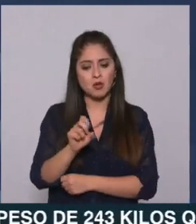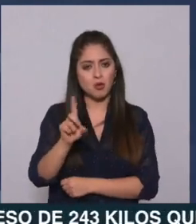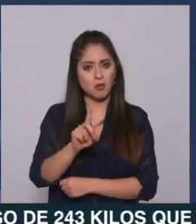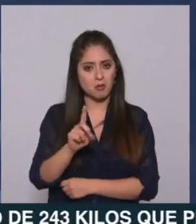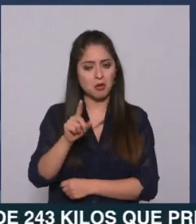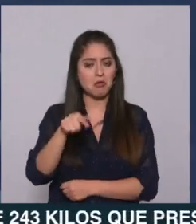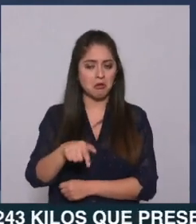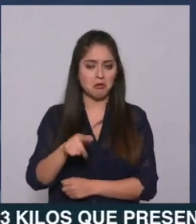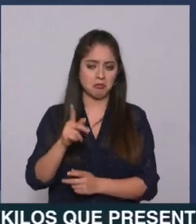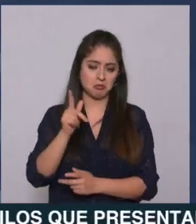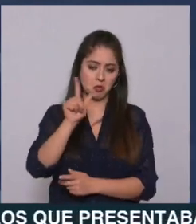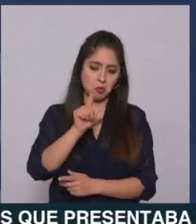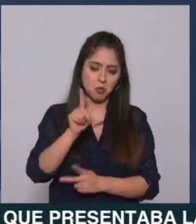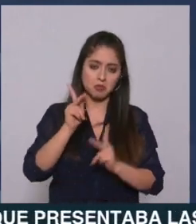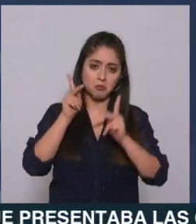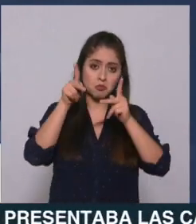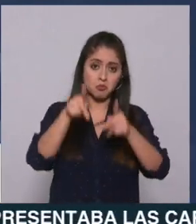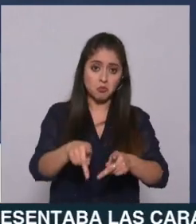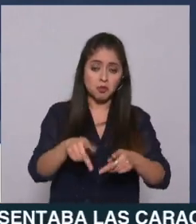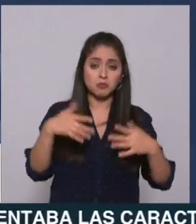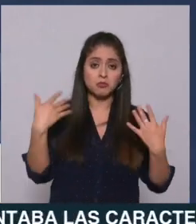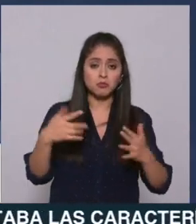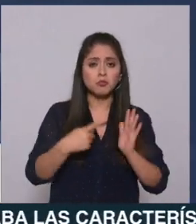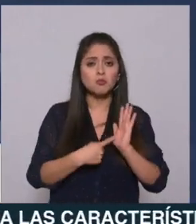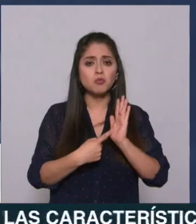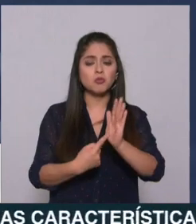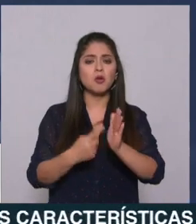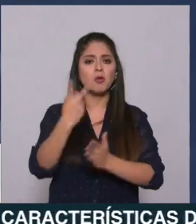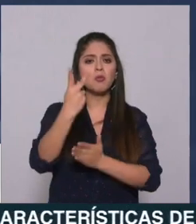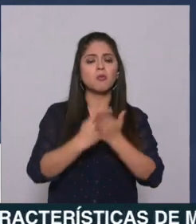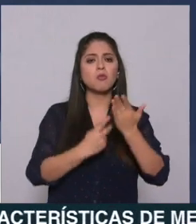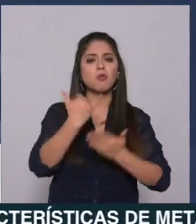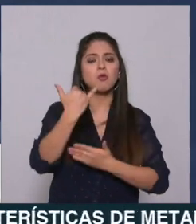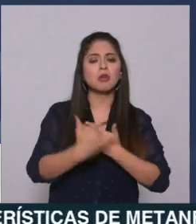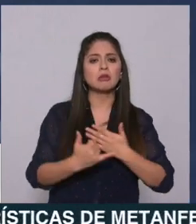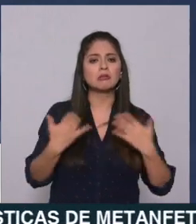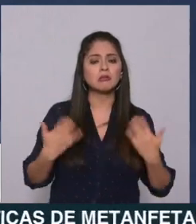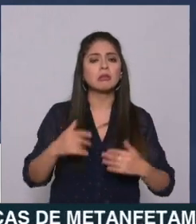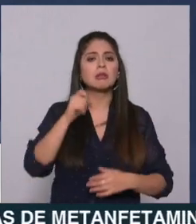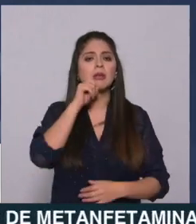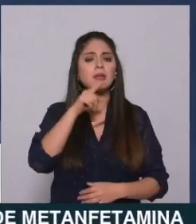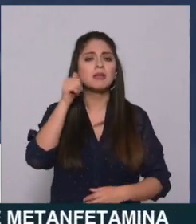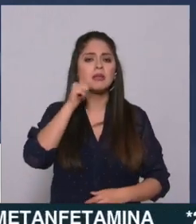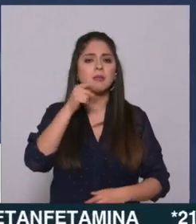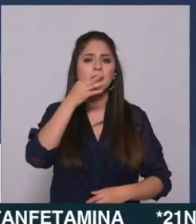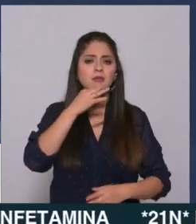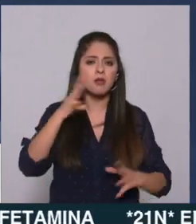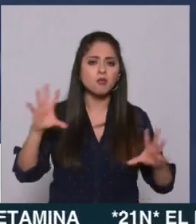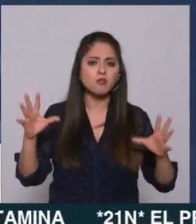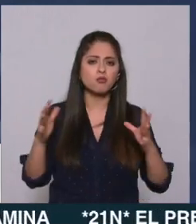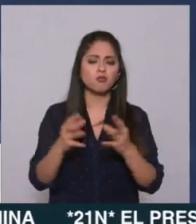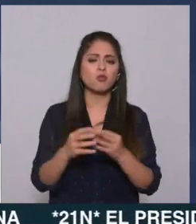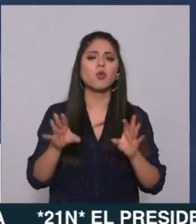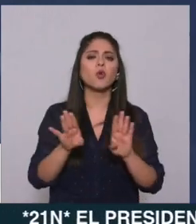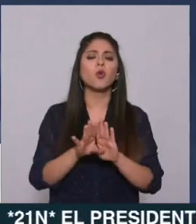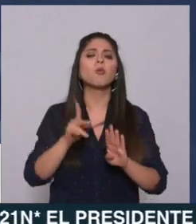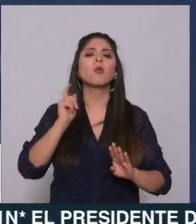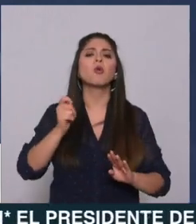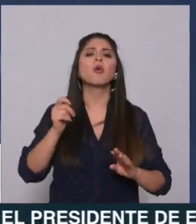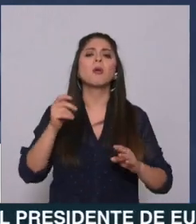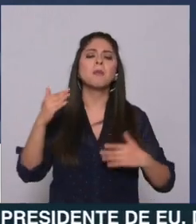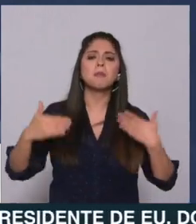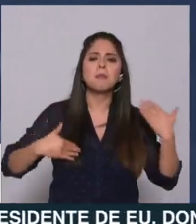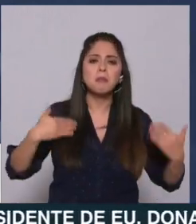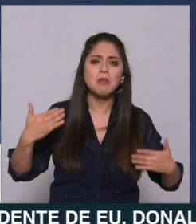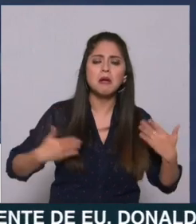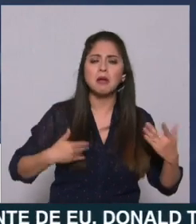perder. Realmente estamos en este fin de semana presentando un proyecto muy interesante y un festival que ya tiene año con año, que es el Encuentro de Danzas. El Encuentro de Danzas